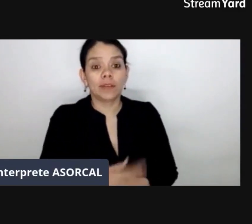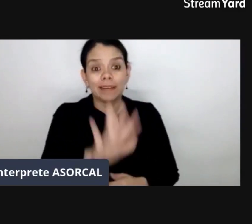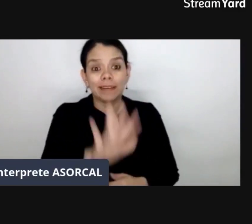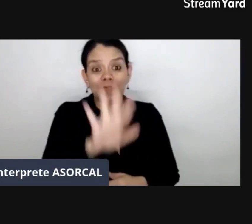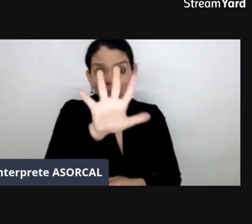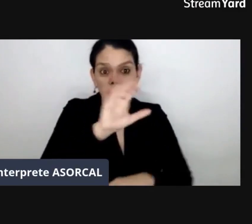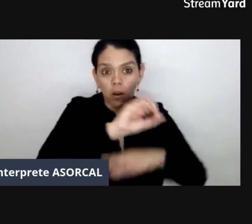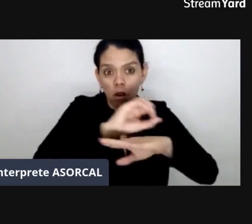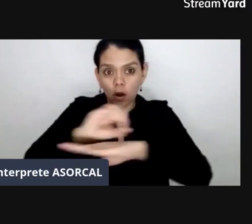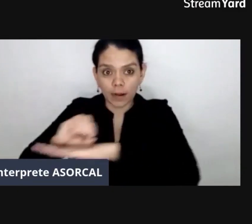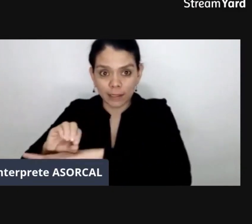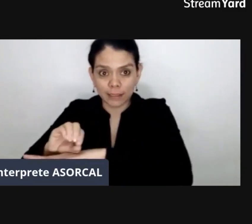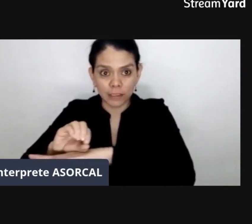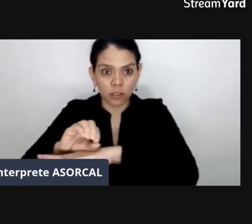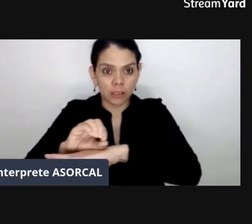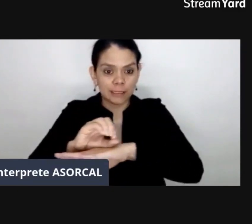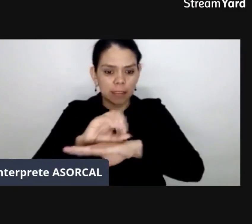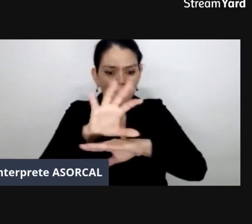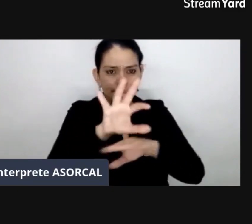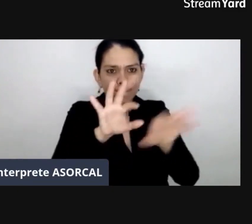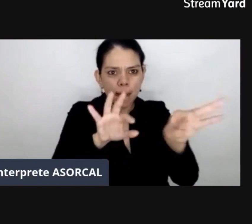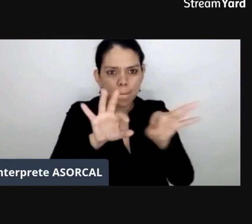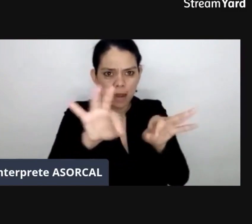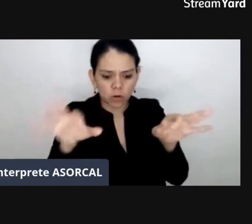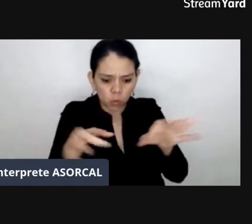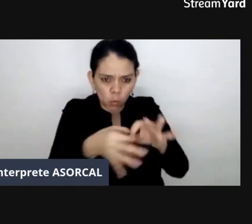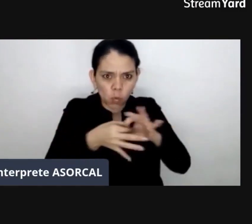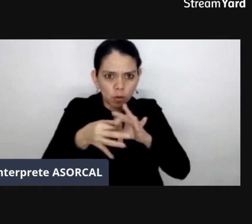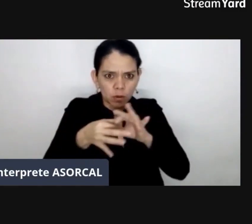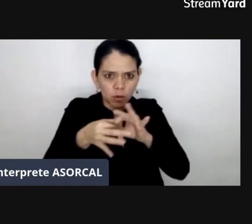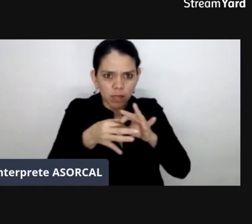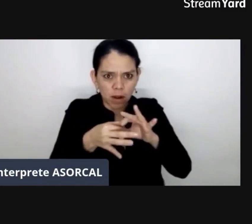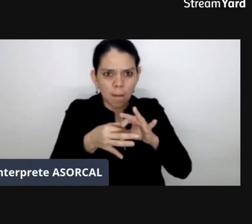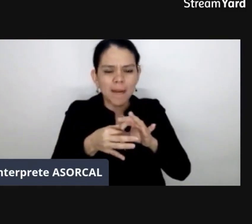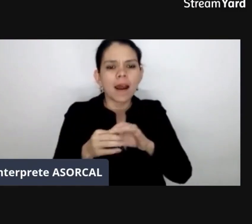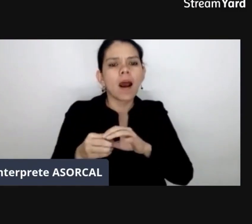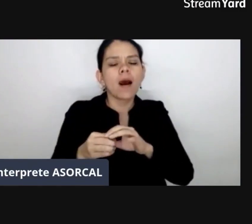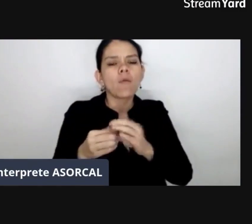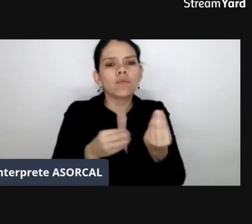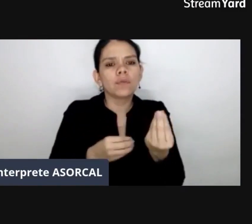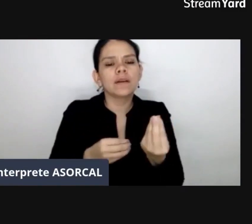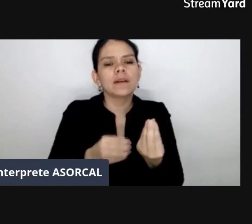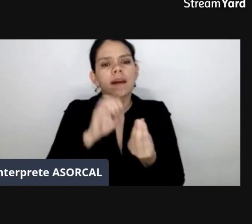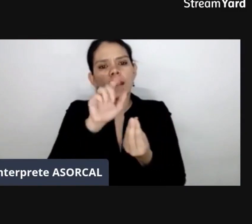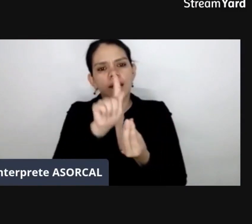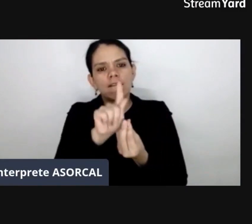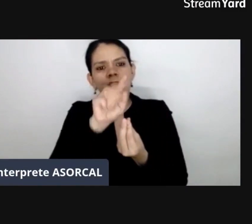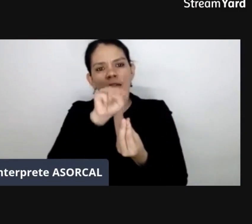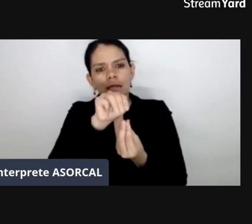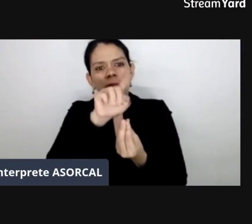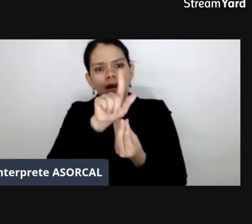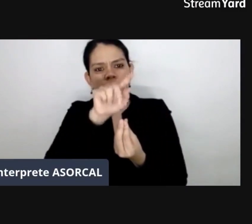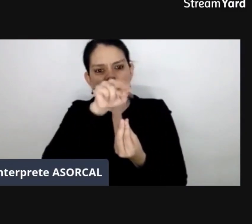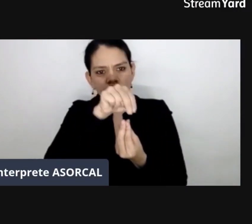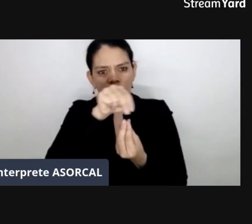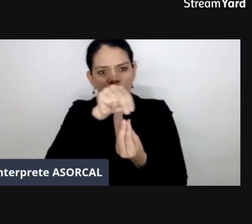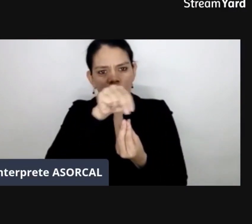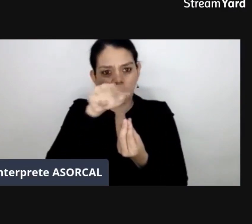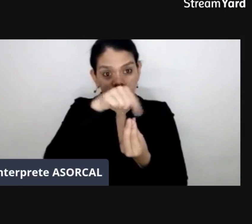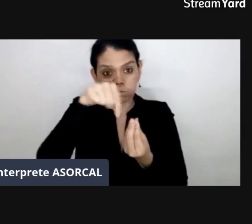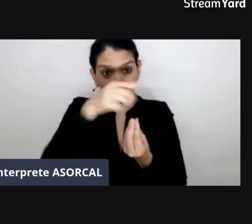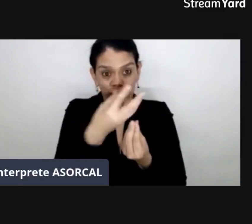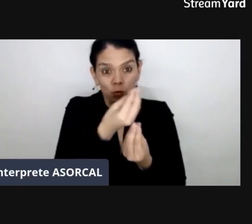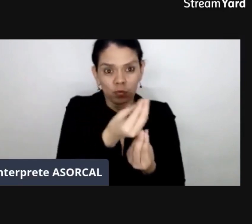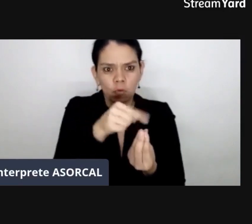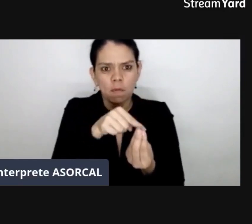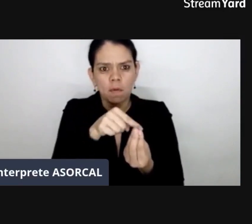Frente Farabundo Martí para la Liberación Nacional, FMLN, por un lado, y la radicalización de la represión, por el otro, dieron